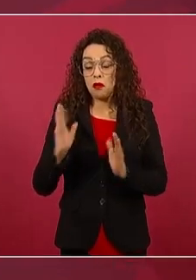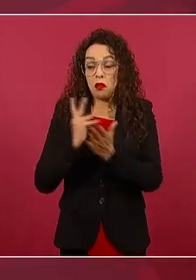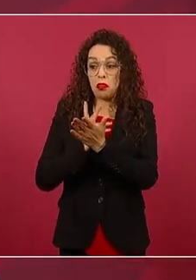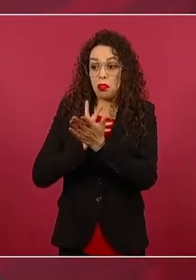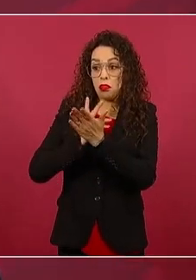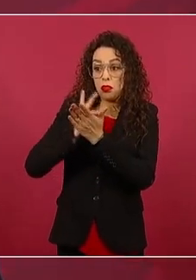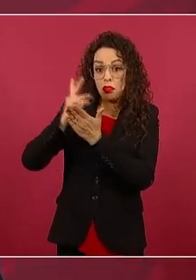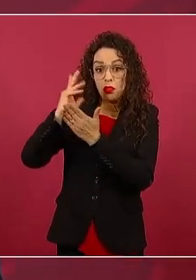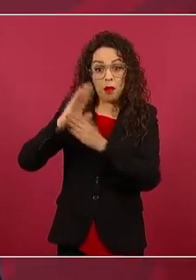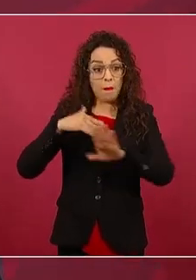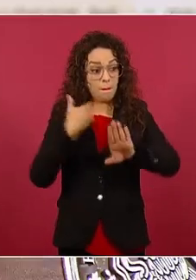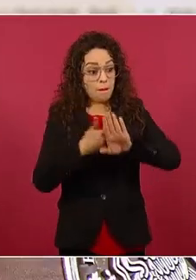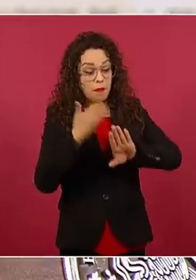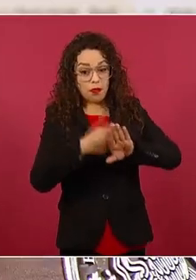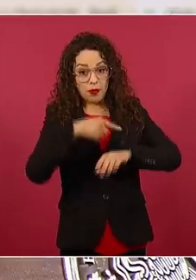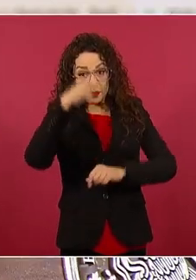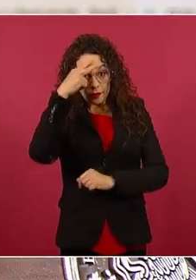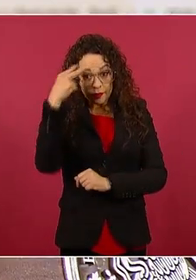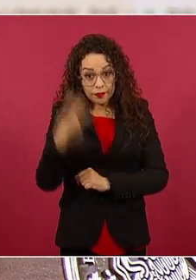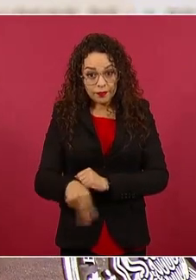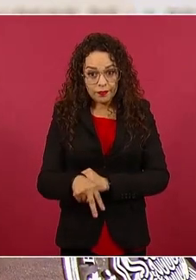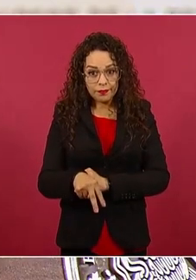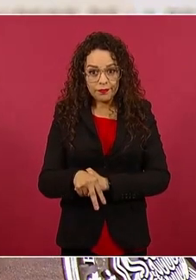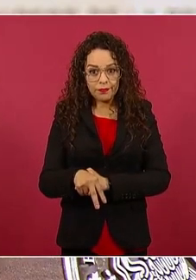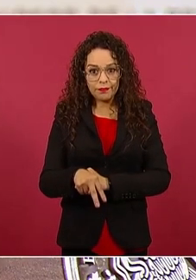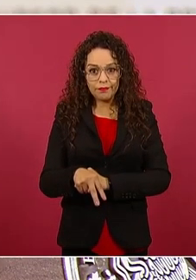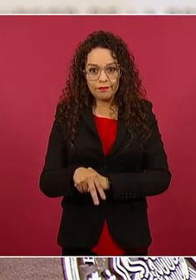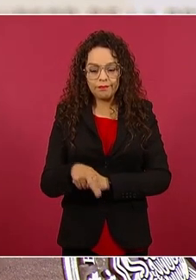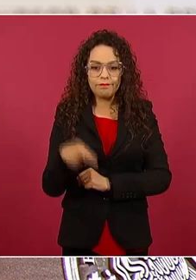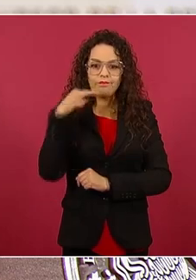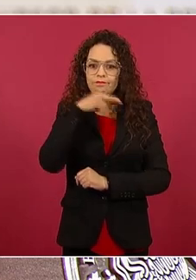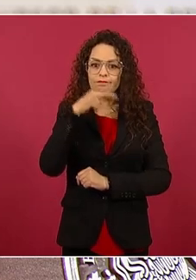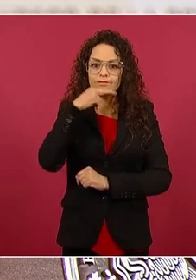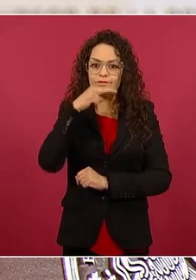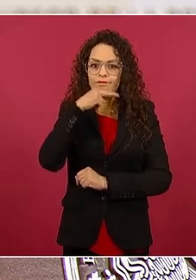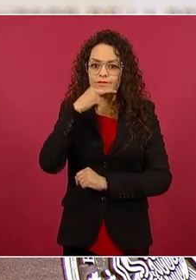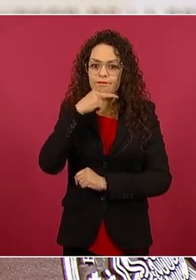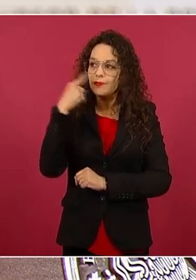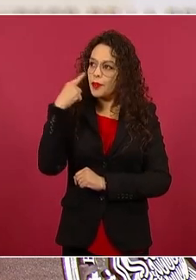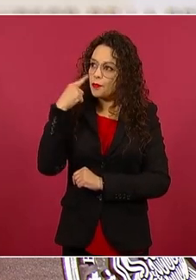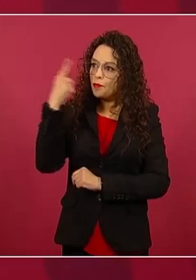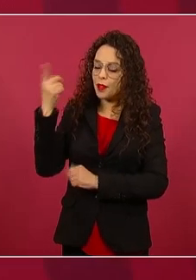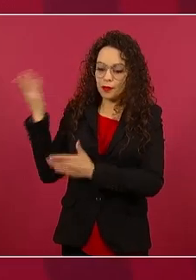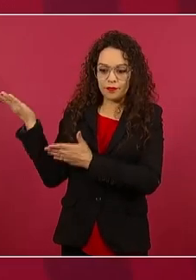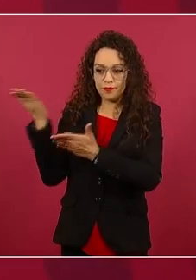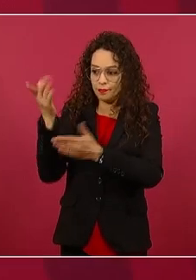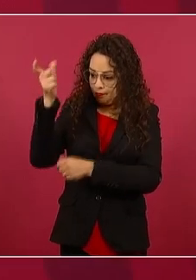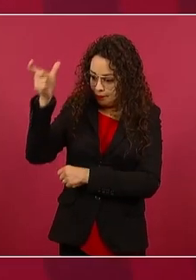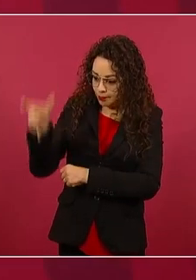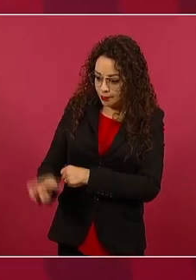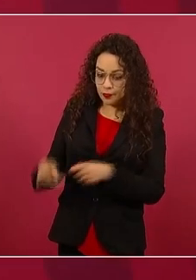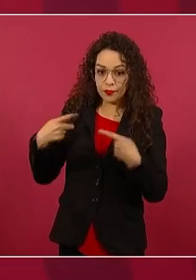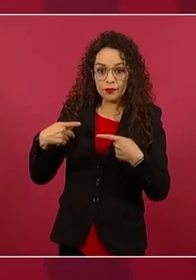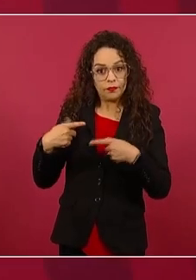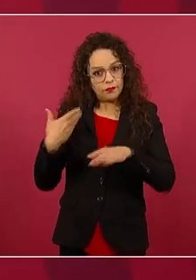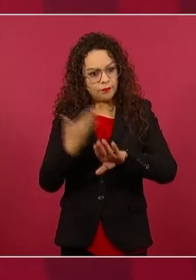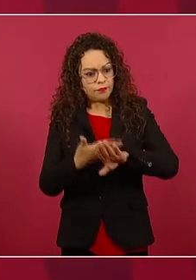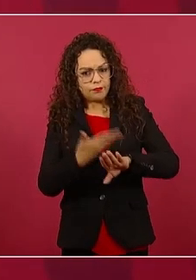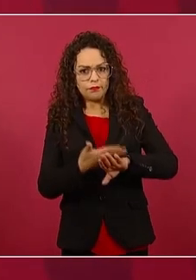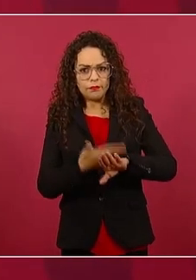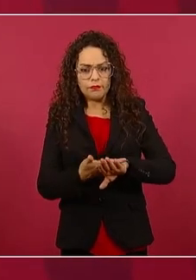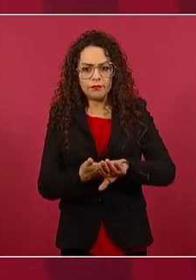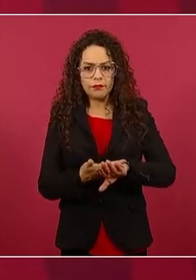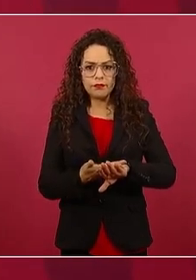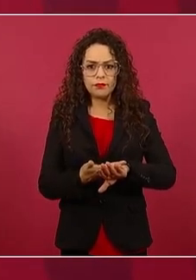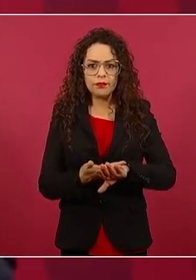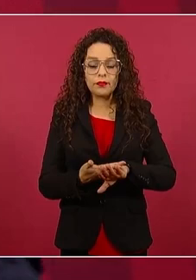lo vamos a señalar para que nuestros